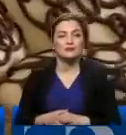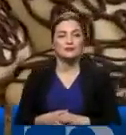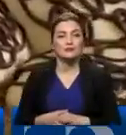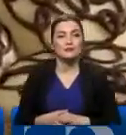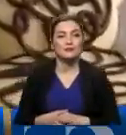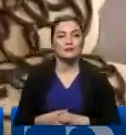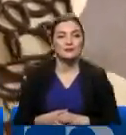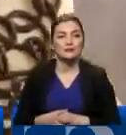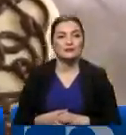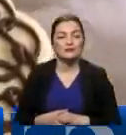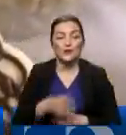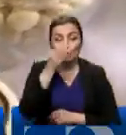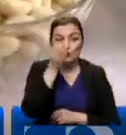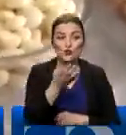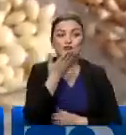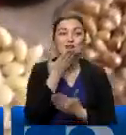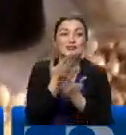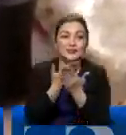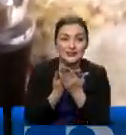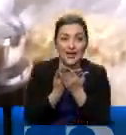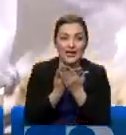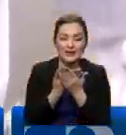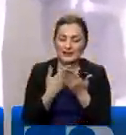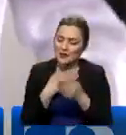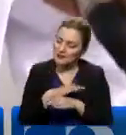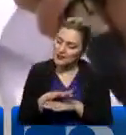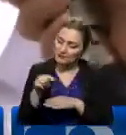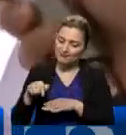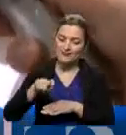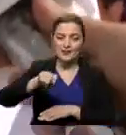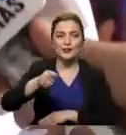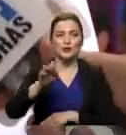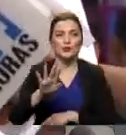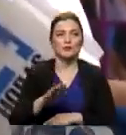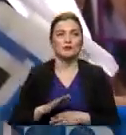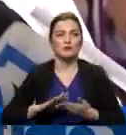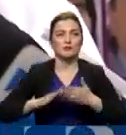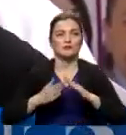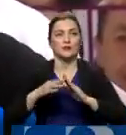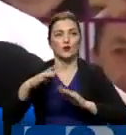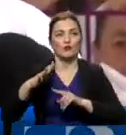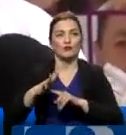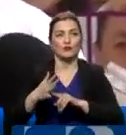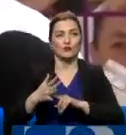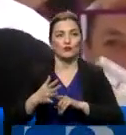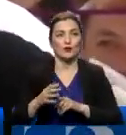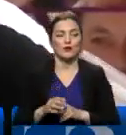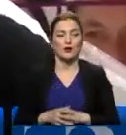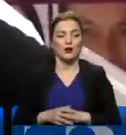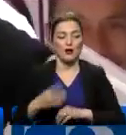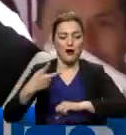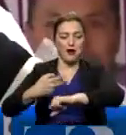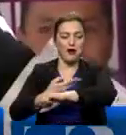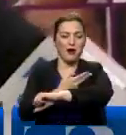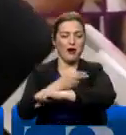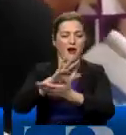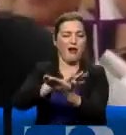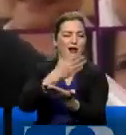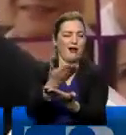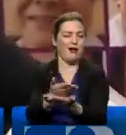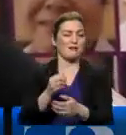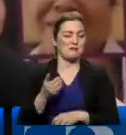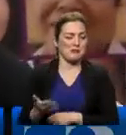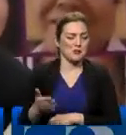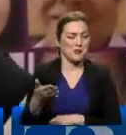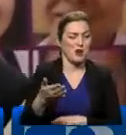ofrecer la feria. Buenos días, gracias por la apertura. Nuestra comunidad presenta para estas ferias el bordego asado, que es el plato principal. Tenemos la trucha,